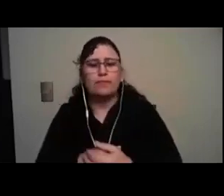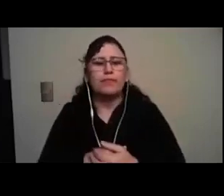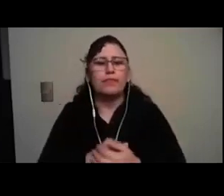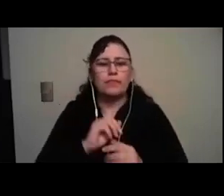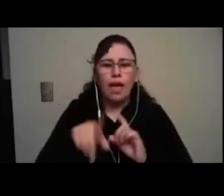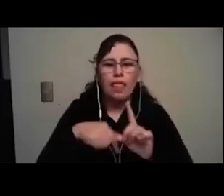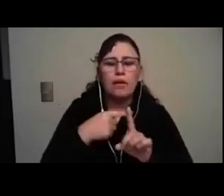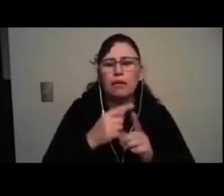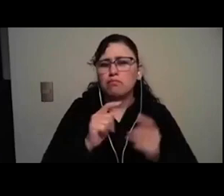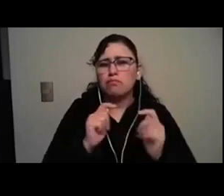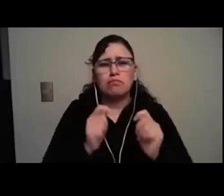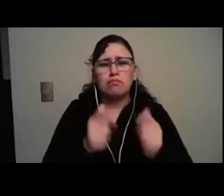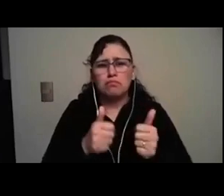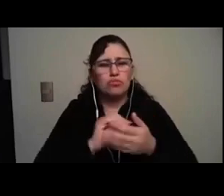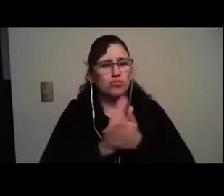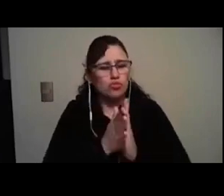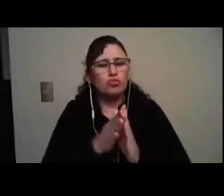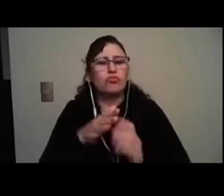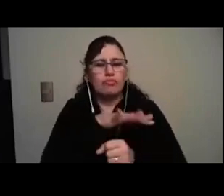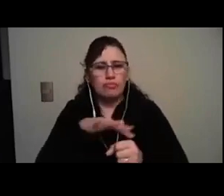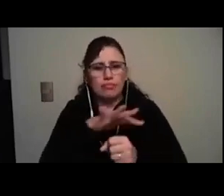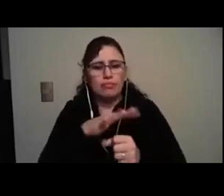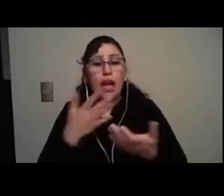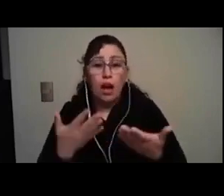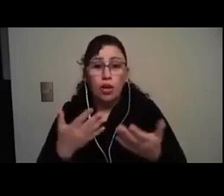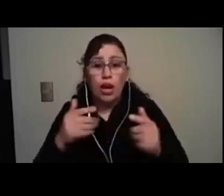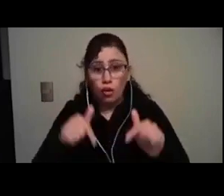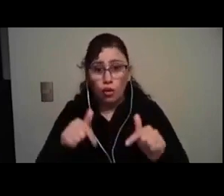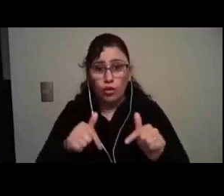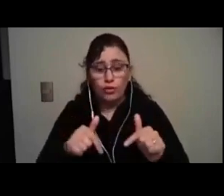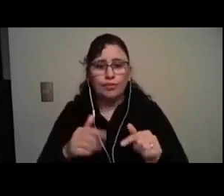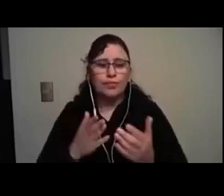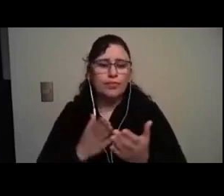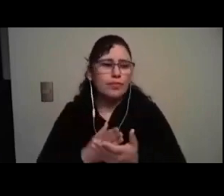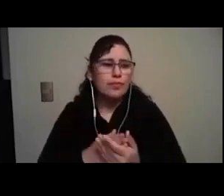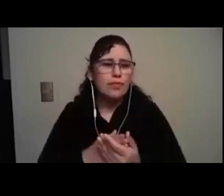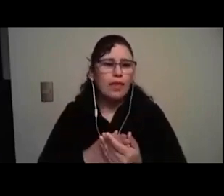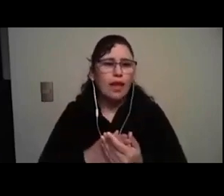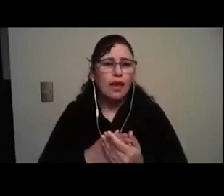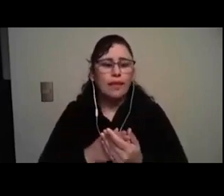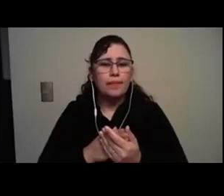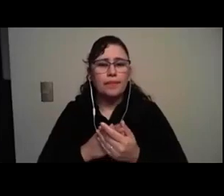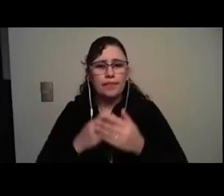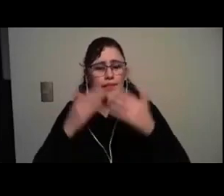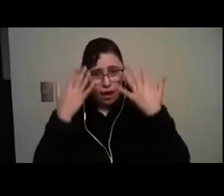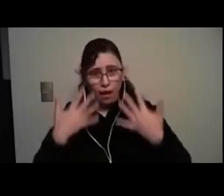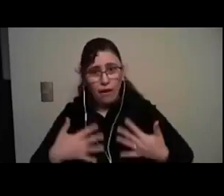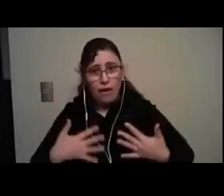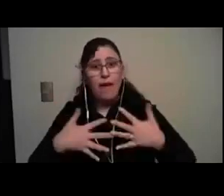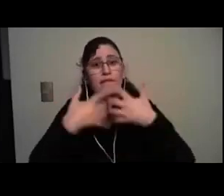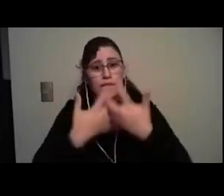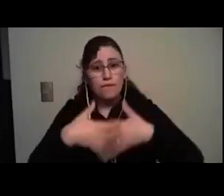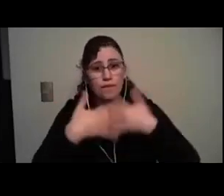clínicas en general, ¿ya? Entonces, lo que voy a hacer hoy día, hablar sobre la fisiopatología de los trastornos